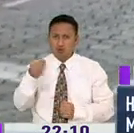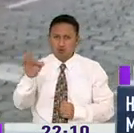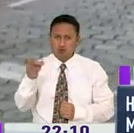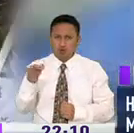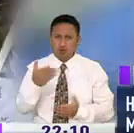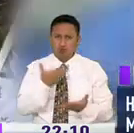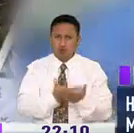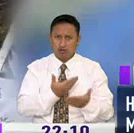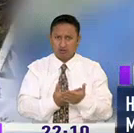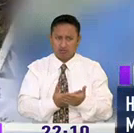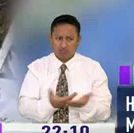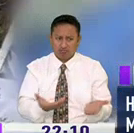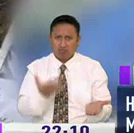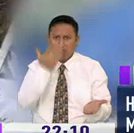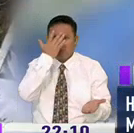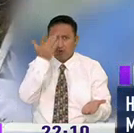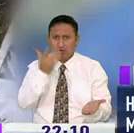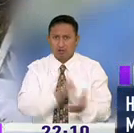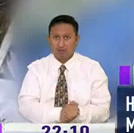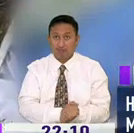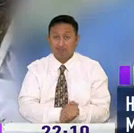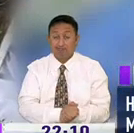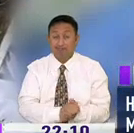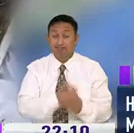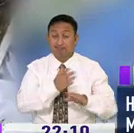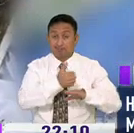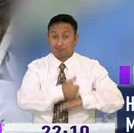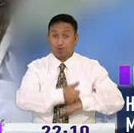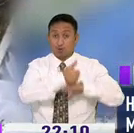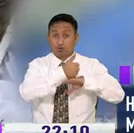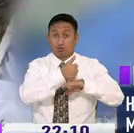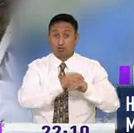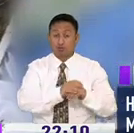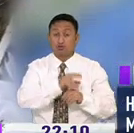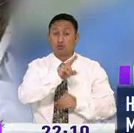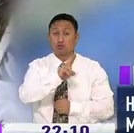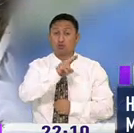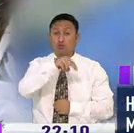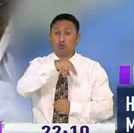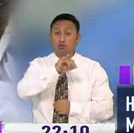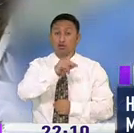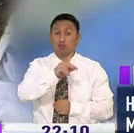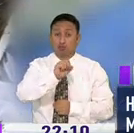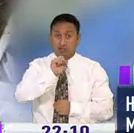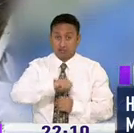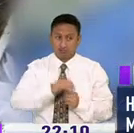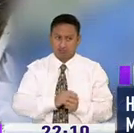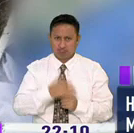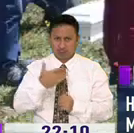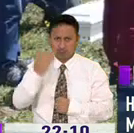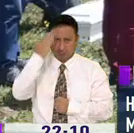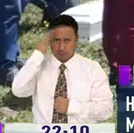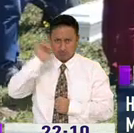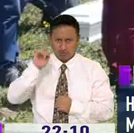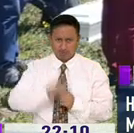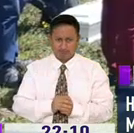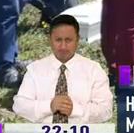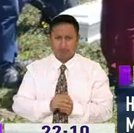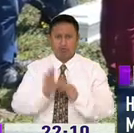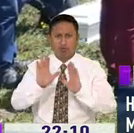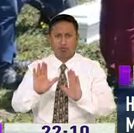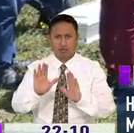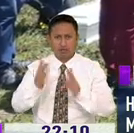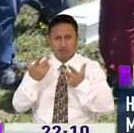que demuestren el porqué. Tras el hecho, las autoridades de la UNIPEN en La Tacunga conocieron de la novedad y solicitaron tras la realización